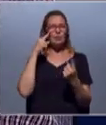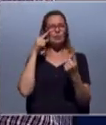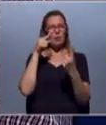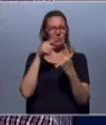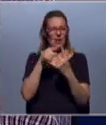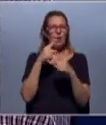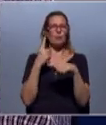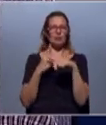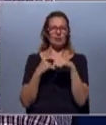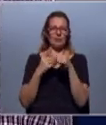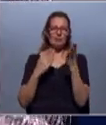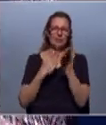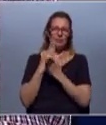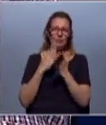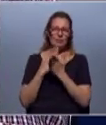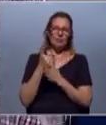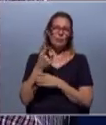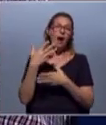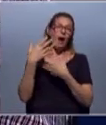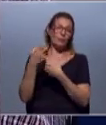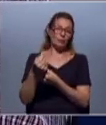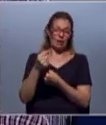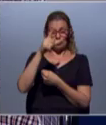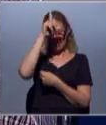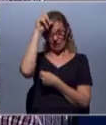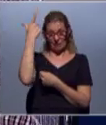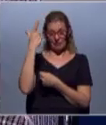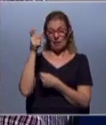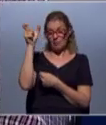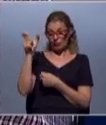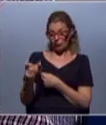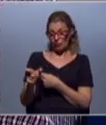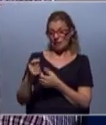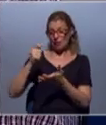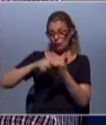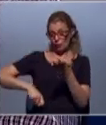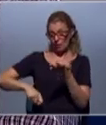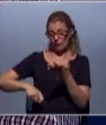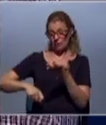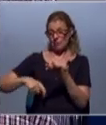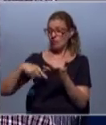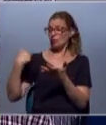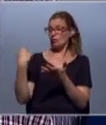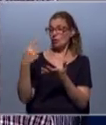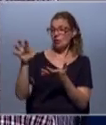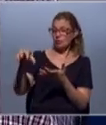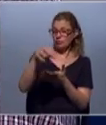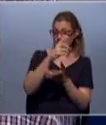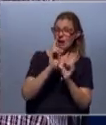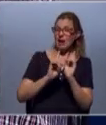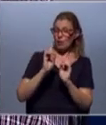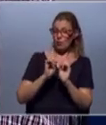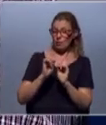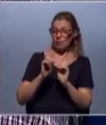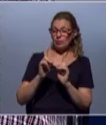optimista nosotros le estamos haciendo un favor al presidente lacalle o sea la gente que consiguió las firmas en esas todas en algunas a localidades